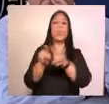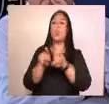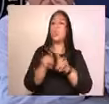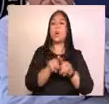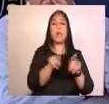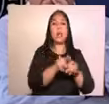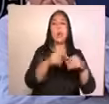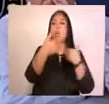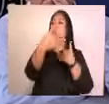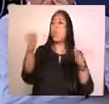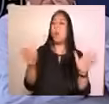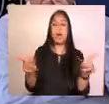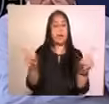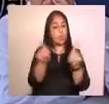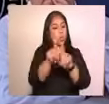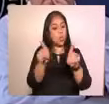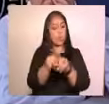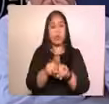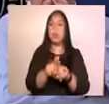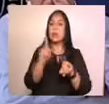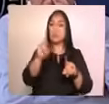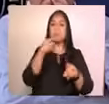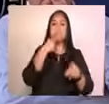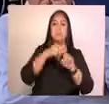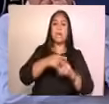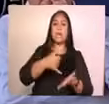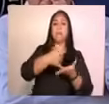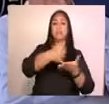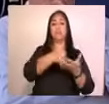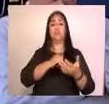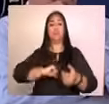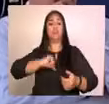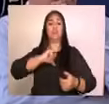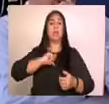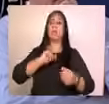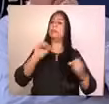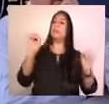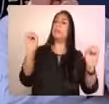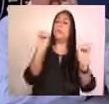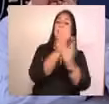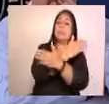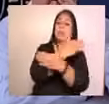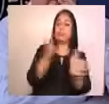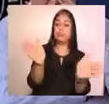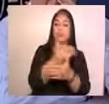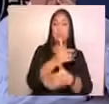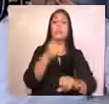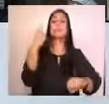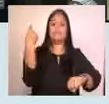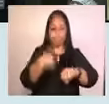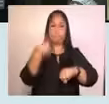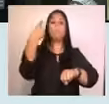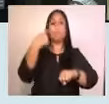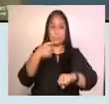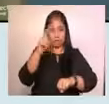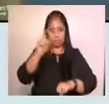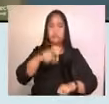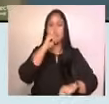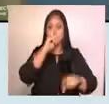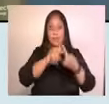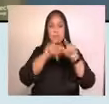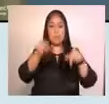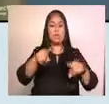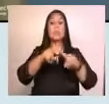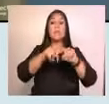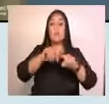habitación, donde los privilegios no existen. Un lugar donde el castigo es acorde a los